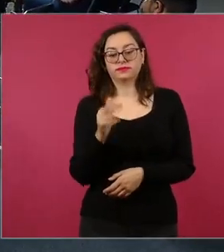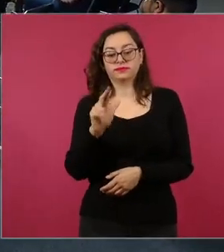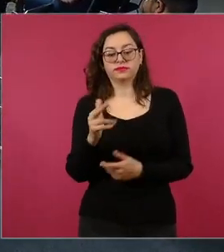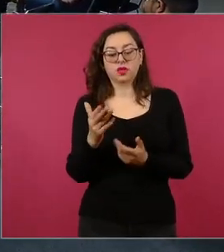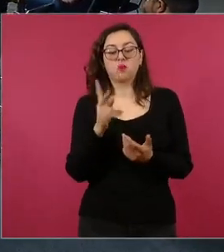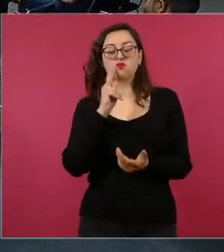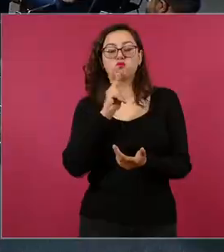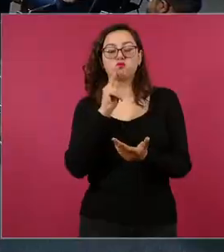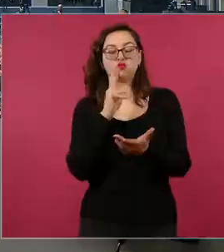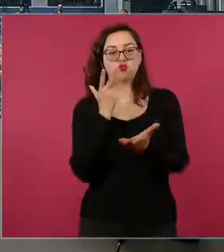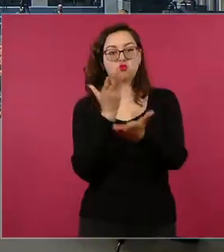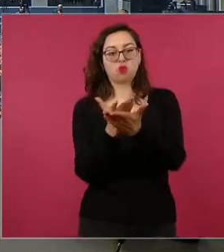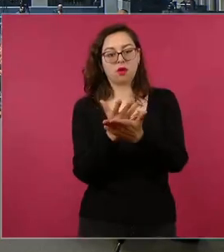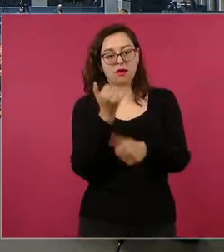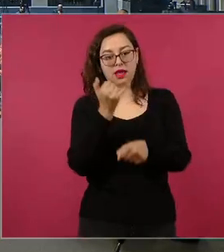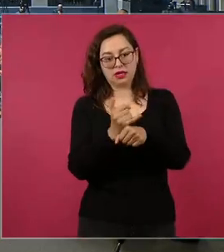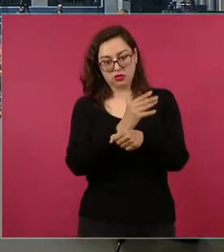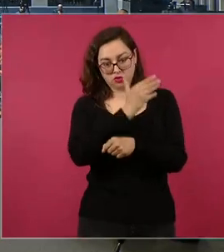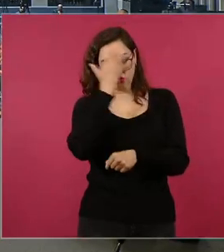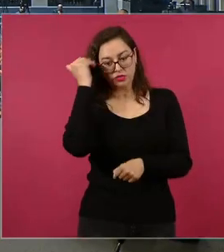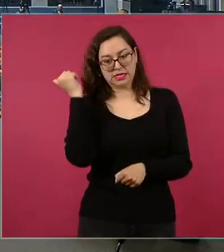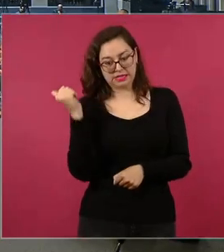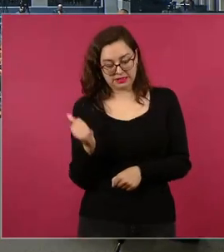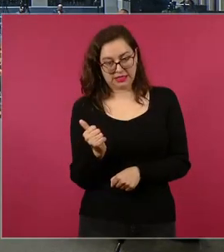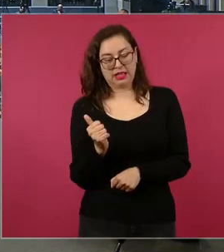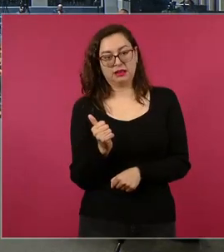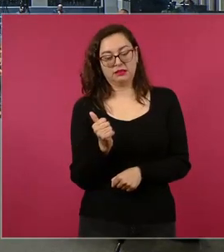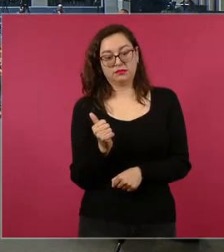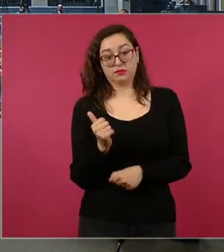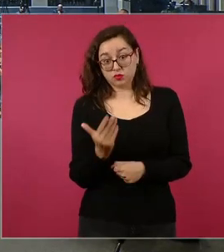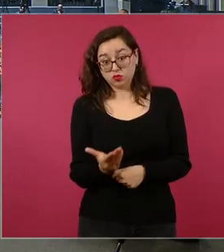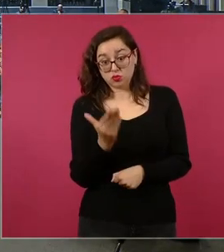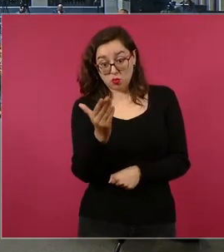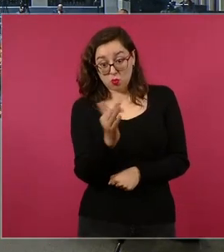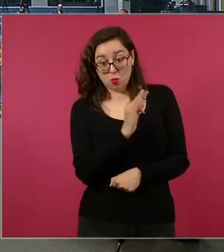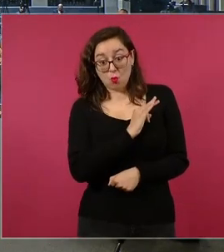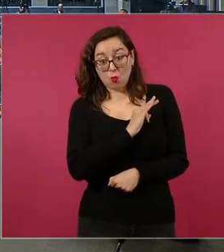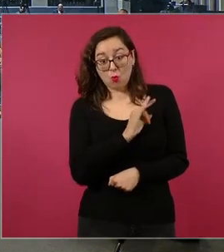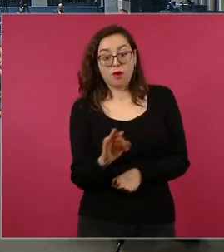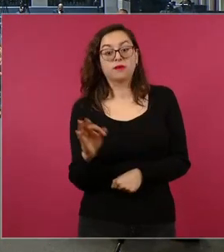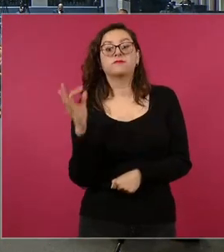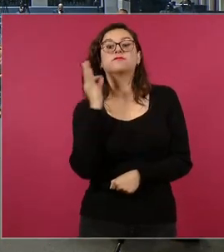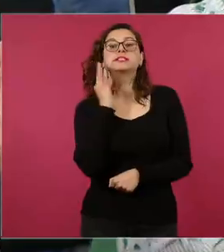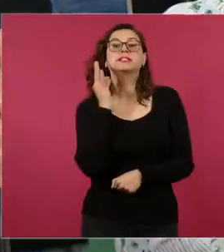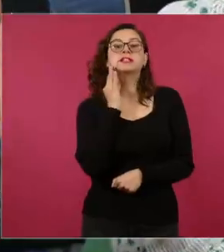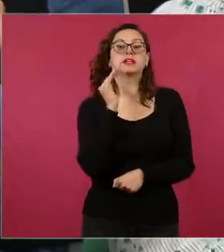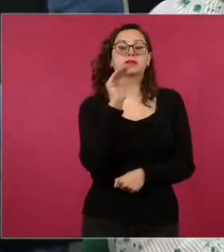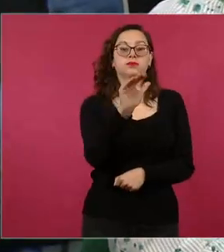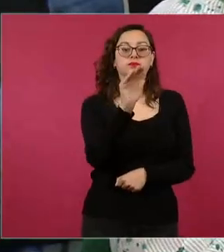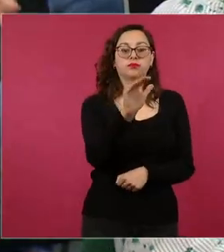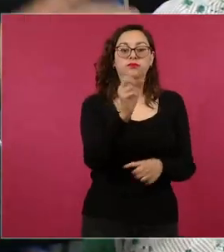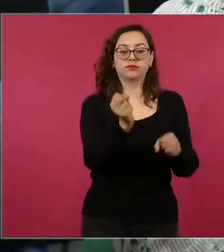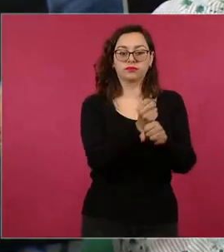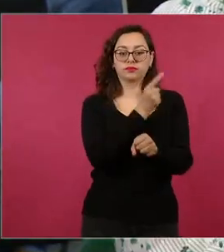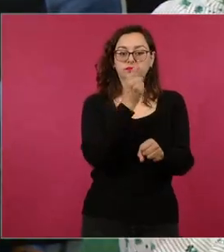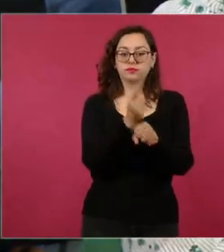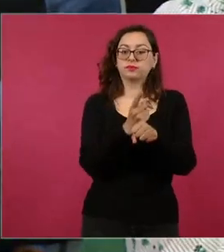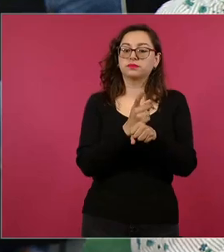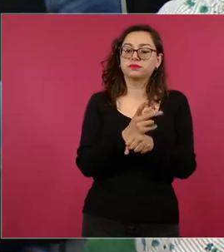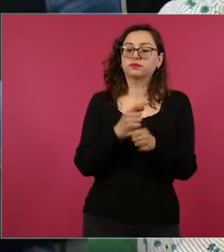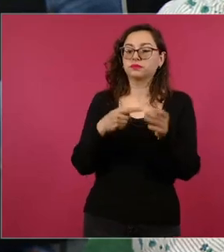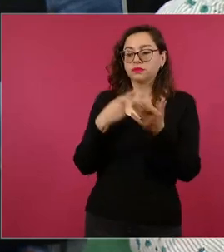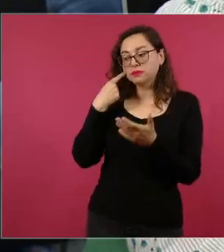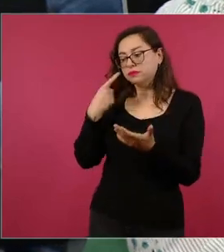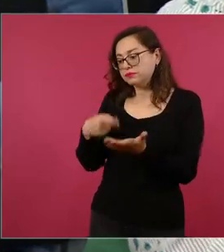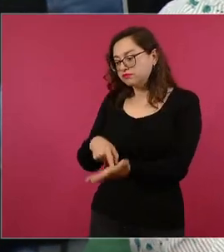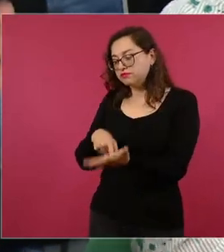sus pruebas de inocencia, y pide y le hace un llamado para que, si usted puede, con el Fiscal General de la República, darle una oportunidad, de acuerdo con esos medios,